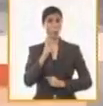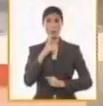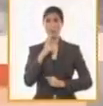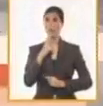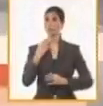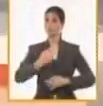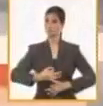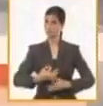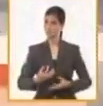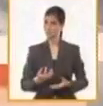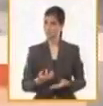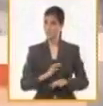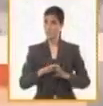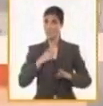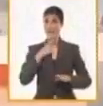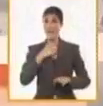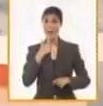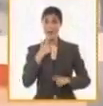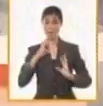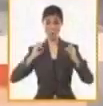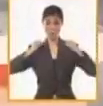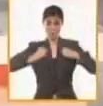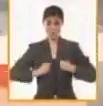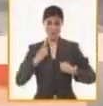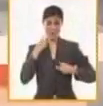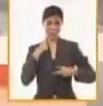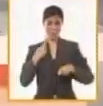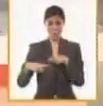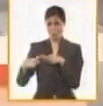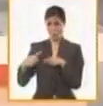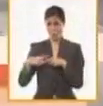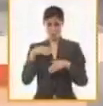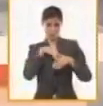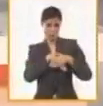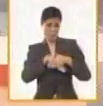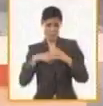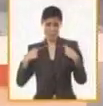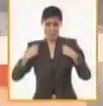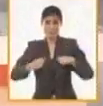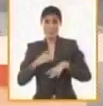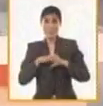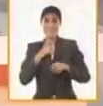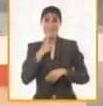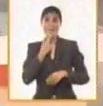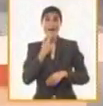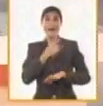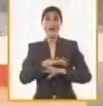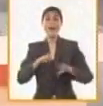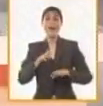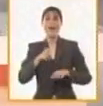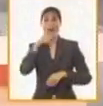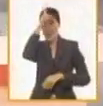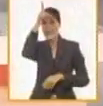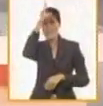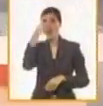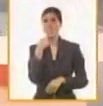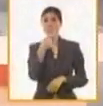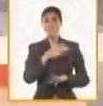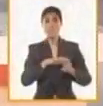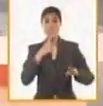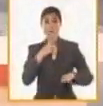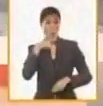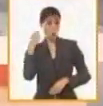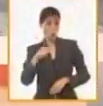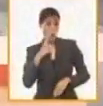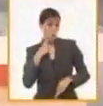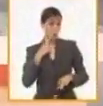una invasión, que si una mochila con no sé qué cosa. No lo digo como burla, es algo serio que así se ha dado a conocer por los grandes medios. Ahora, ¿tiene base esto?